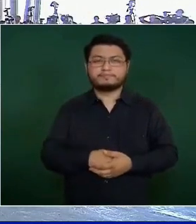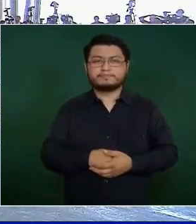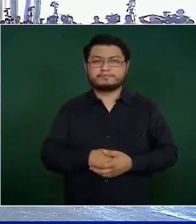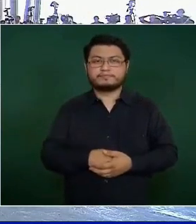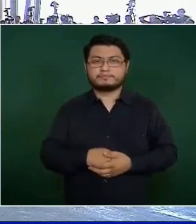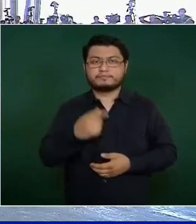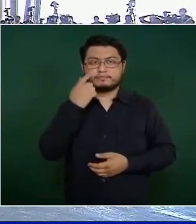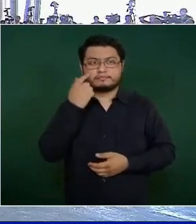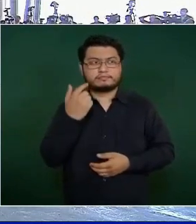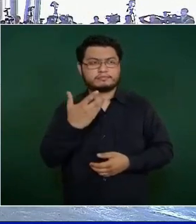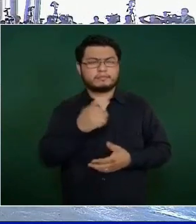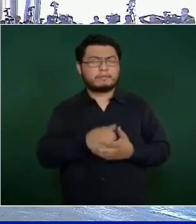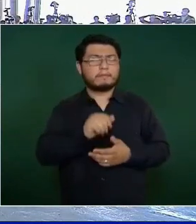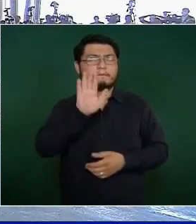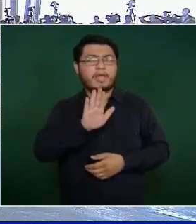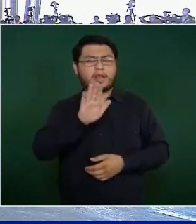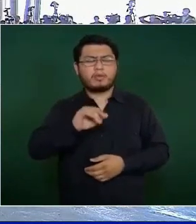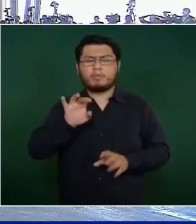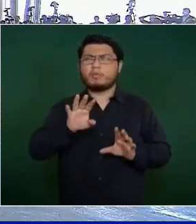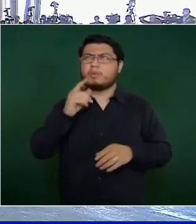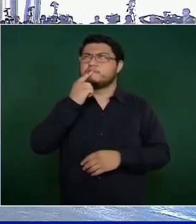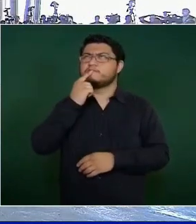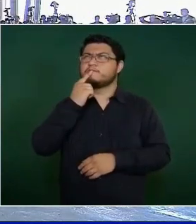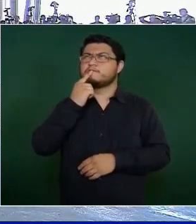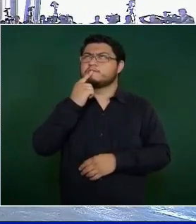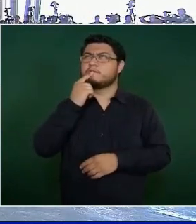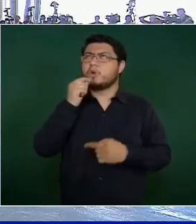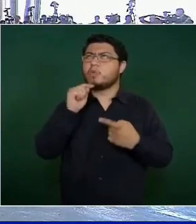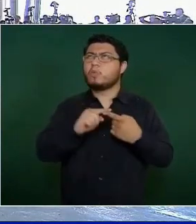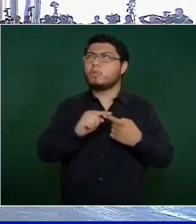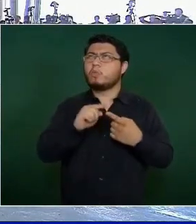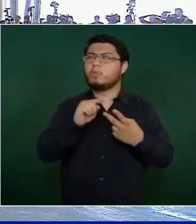se padece como amnesia. Y ahora resulta